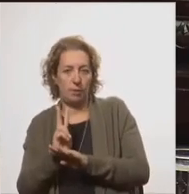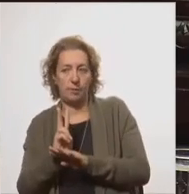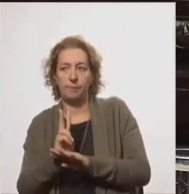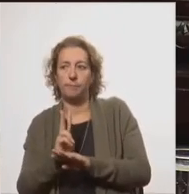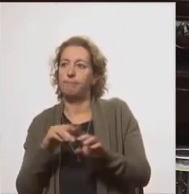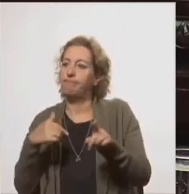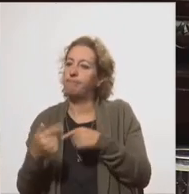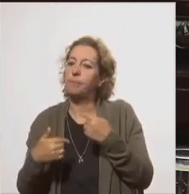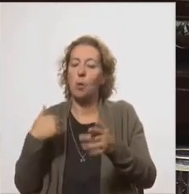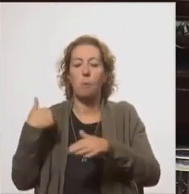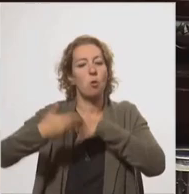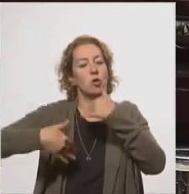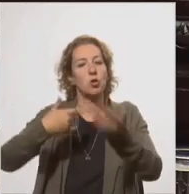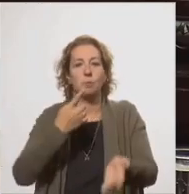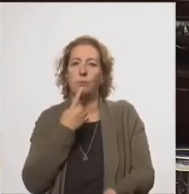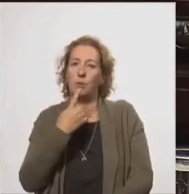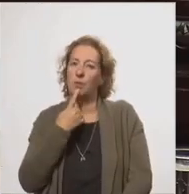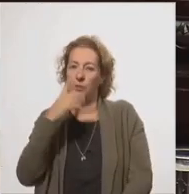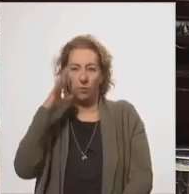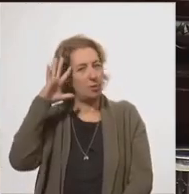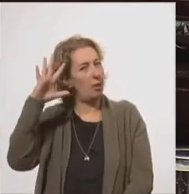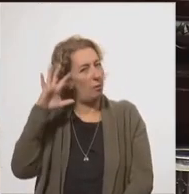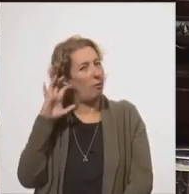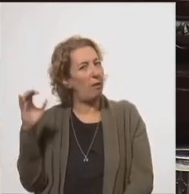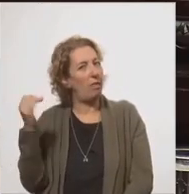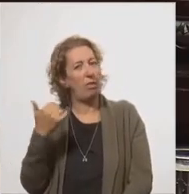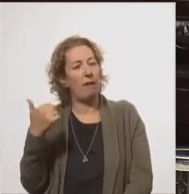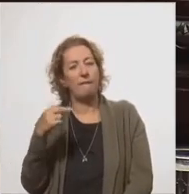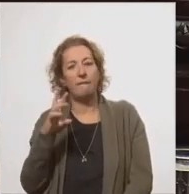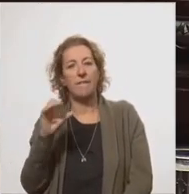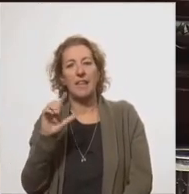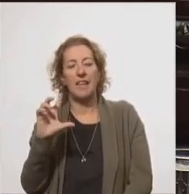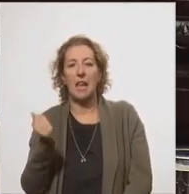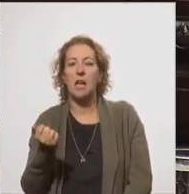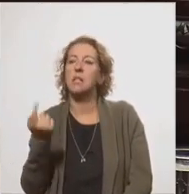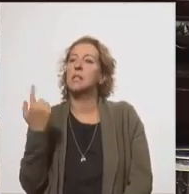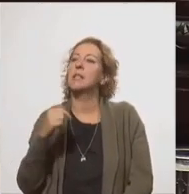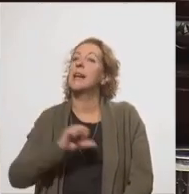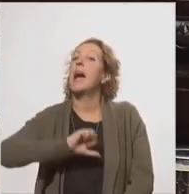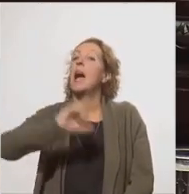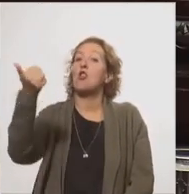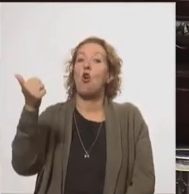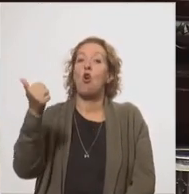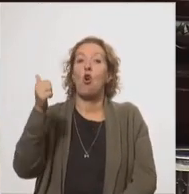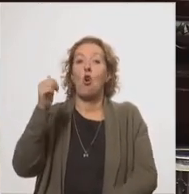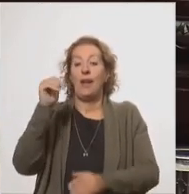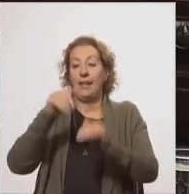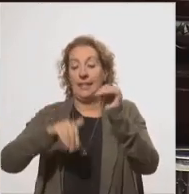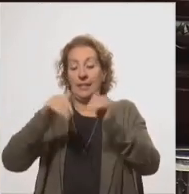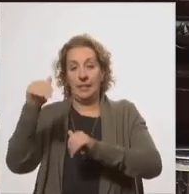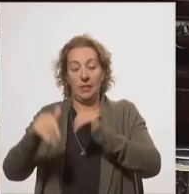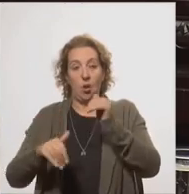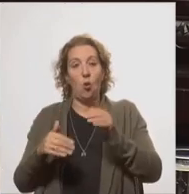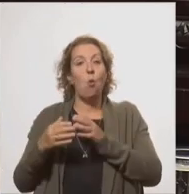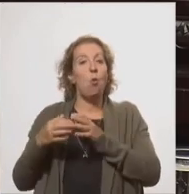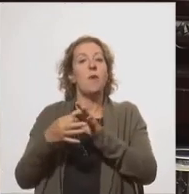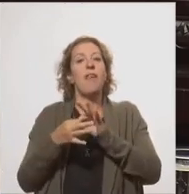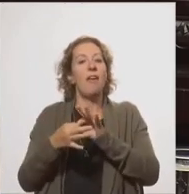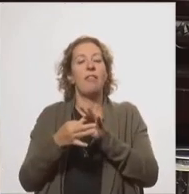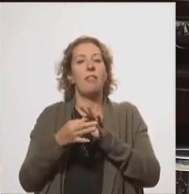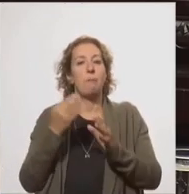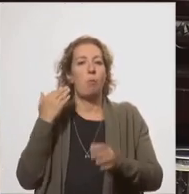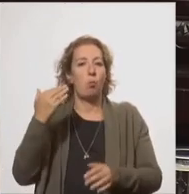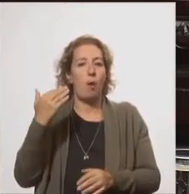de entonces, recuerda Belela. Cuando ganó las elecciones, la Unidad Popular,